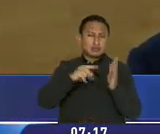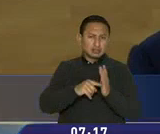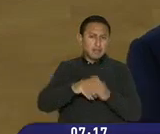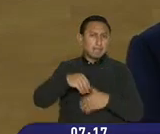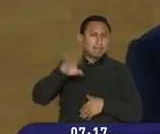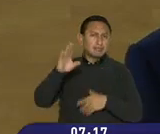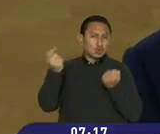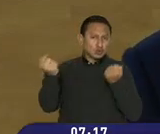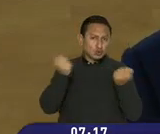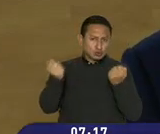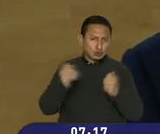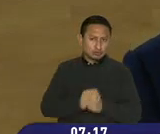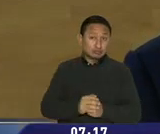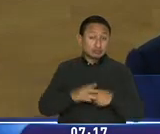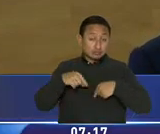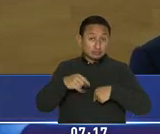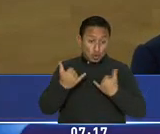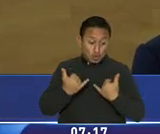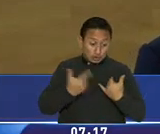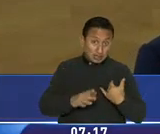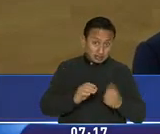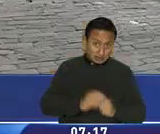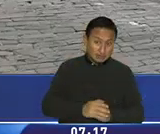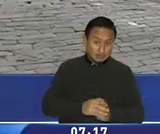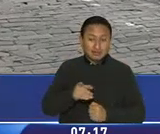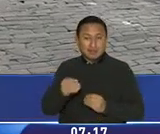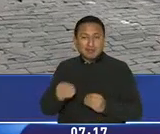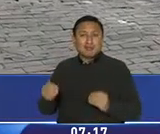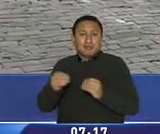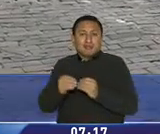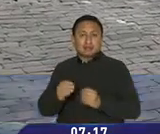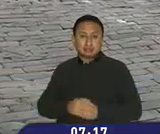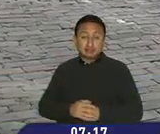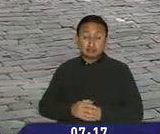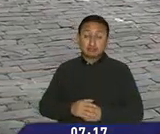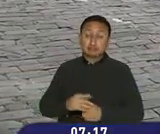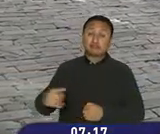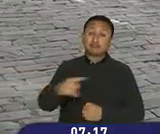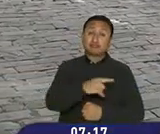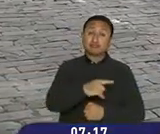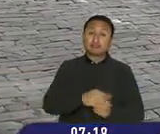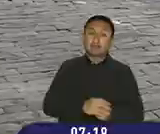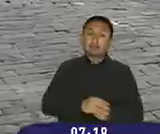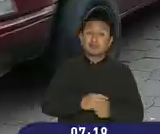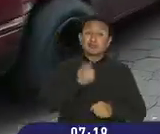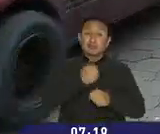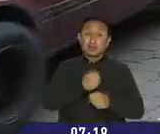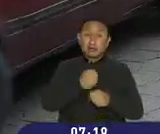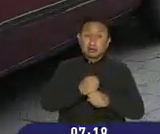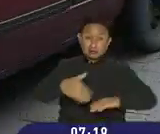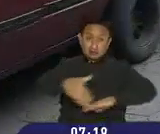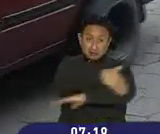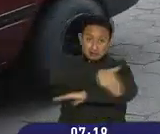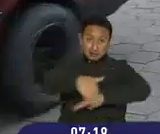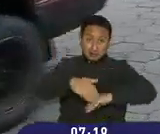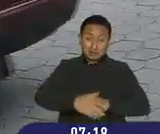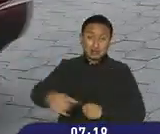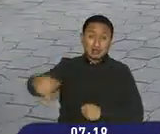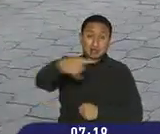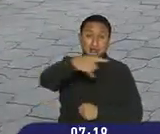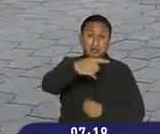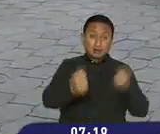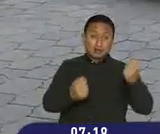control, pese a los controles que hemos estado realizando. Queda prohibido también las actividades circenses, la limpieza de